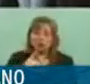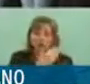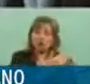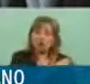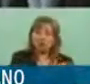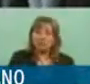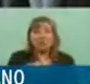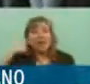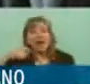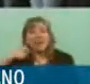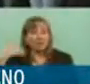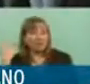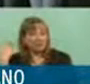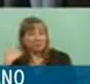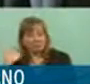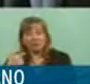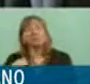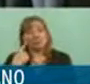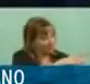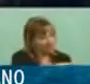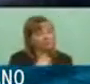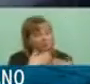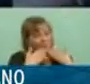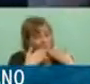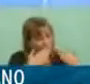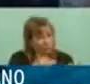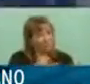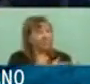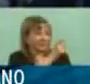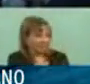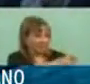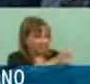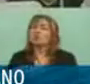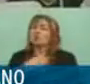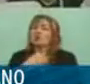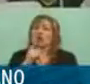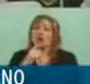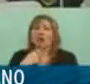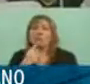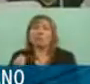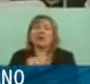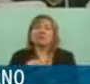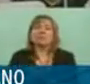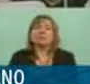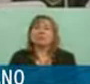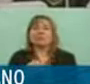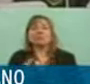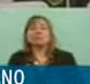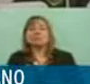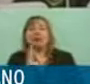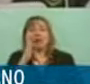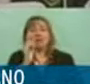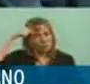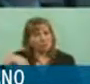presidenta Cristina Fernández en el marco de la inauguración de Tecnópolis, destacando que la reapertura del establecimiento fue fruto de un acuerdo entre los